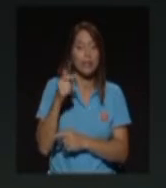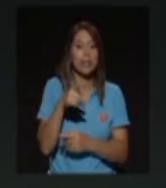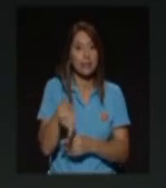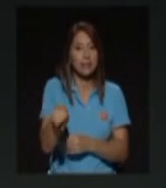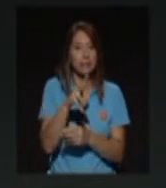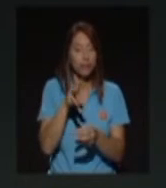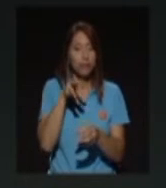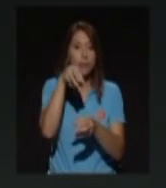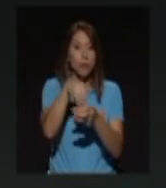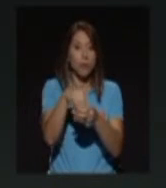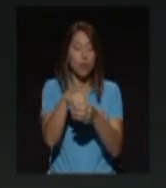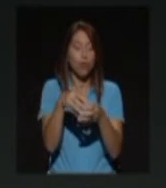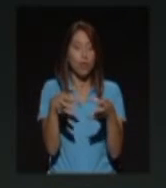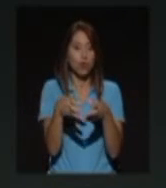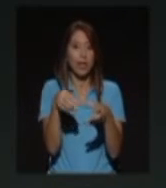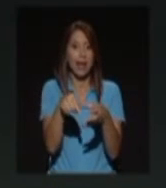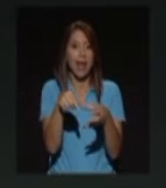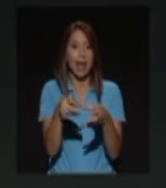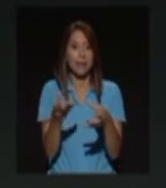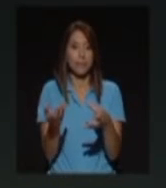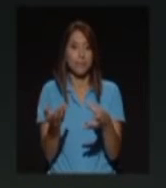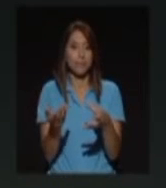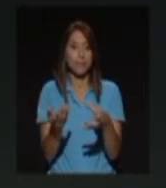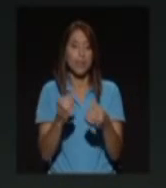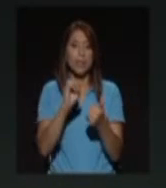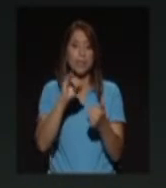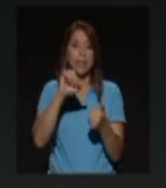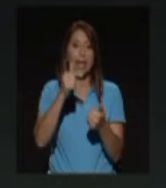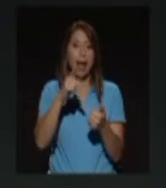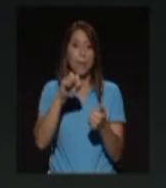incluyen a